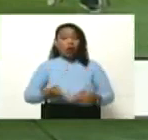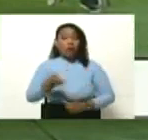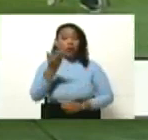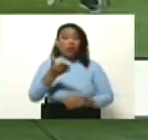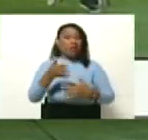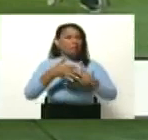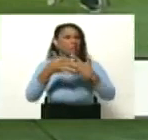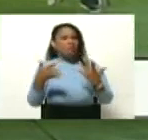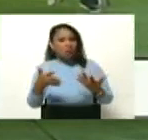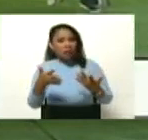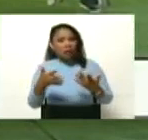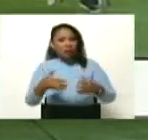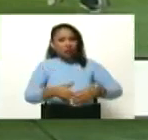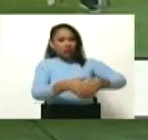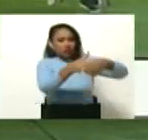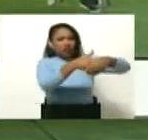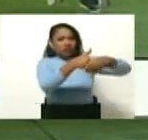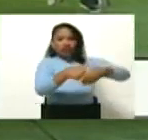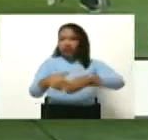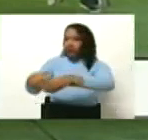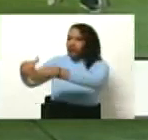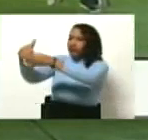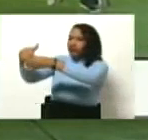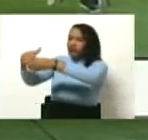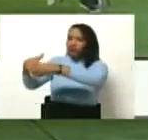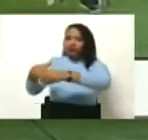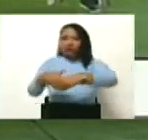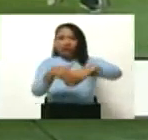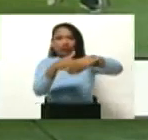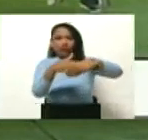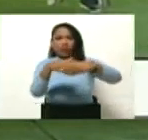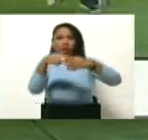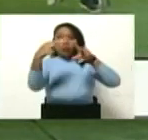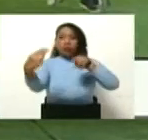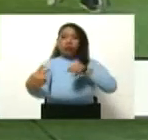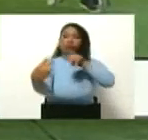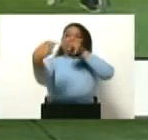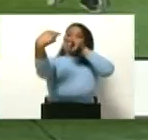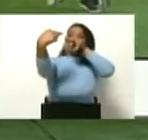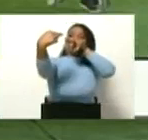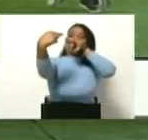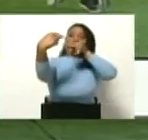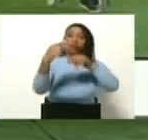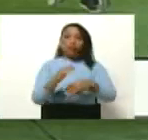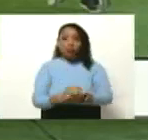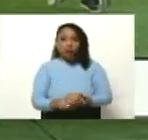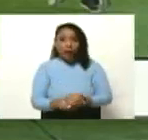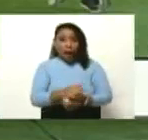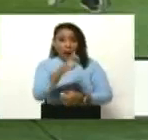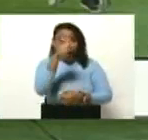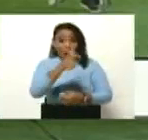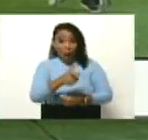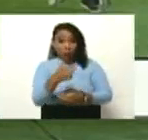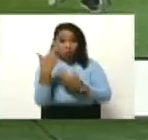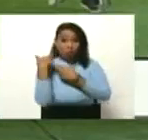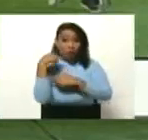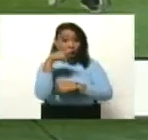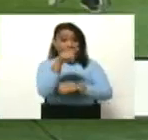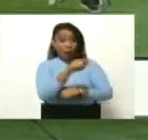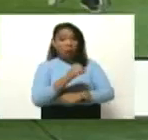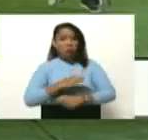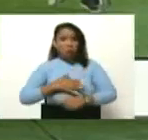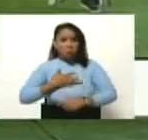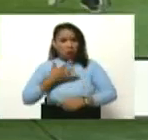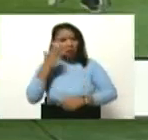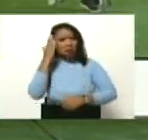que nos demos la mano, que se den la mano, que se vean a los ojos, que la persona que está allí sepa que puede contar con